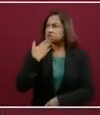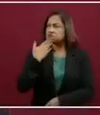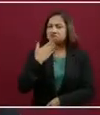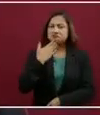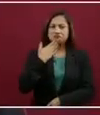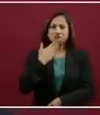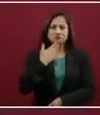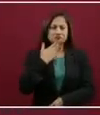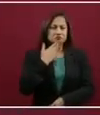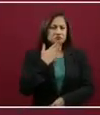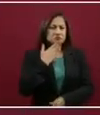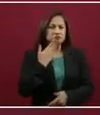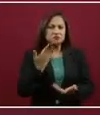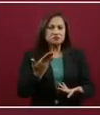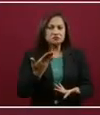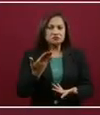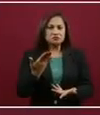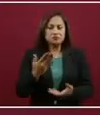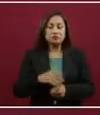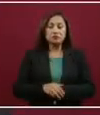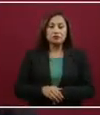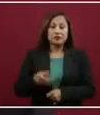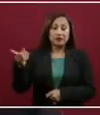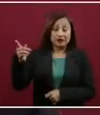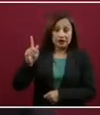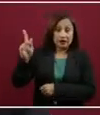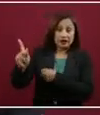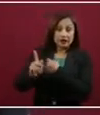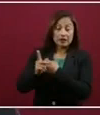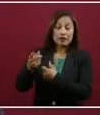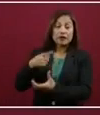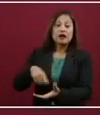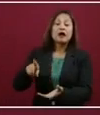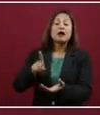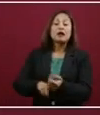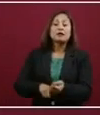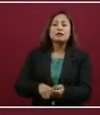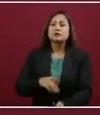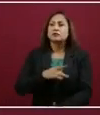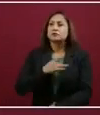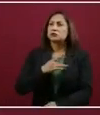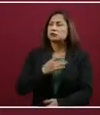La atención médica y los medicamentos son gratuitos.